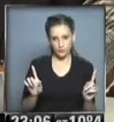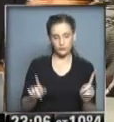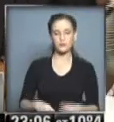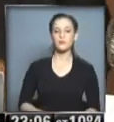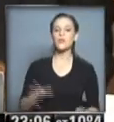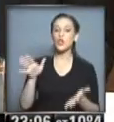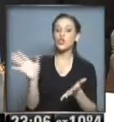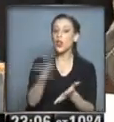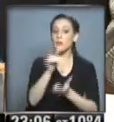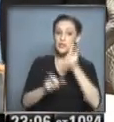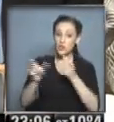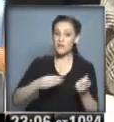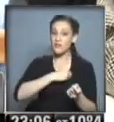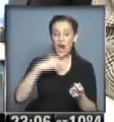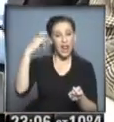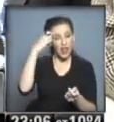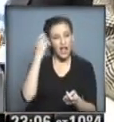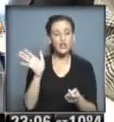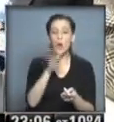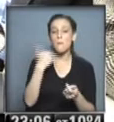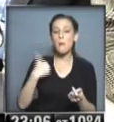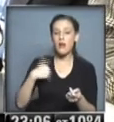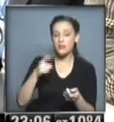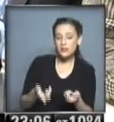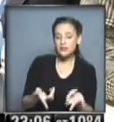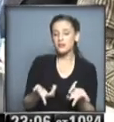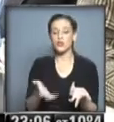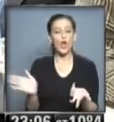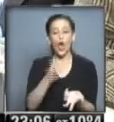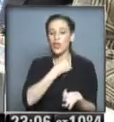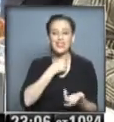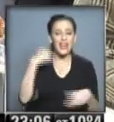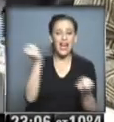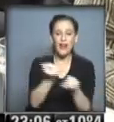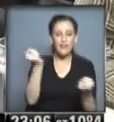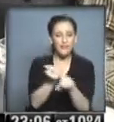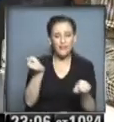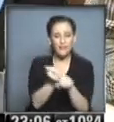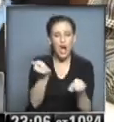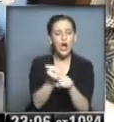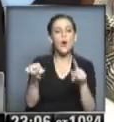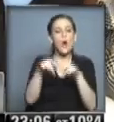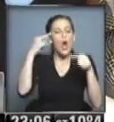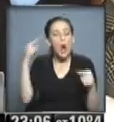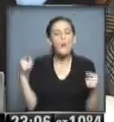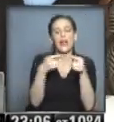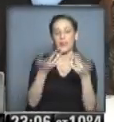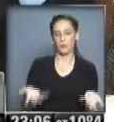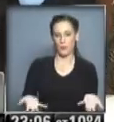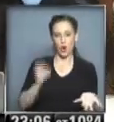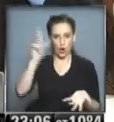radicales que van a trabajar en todo el país a lo largo ya lo ancho para generar los objetivos que no hemos planteado